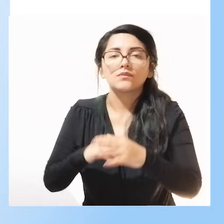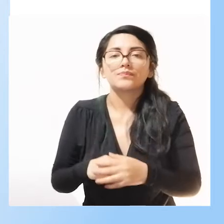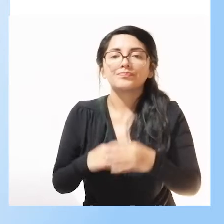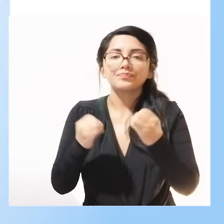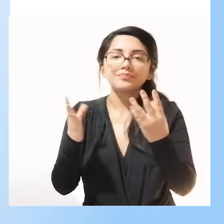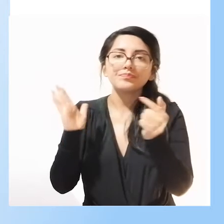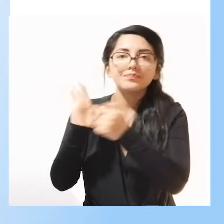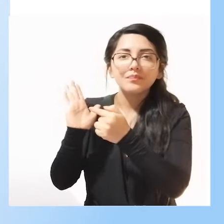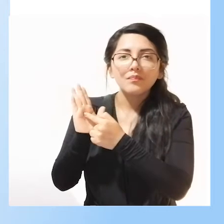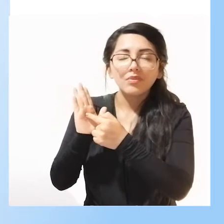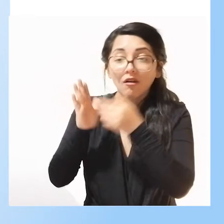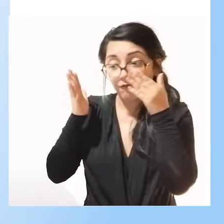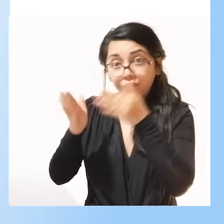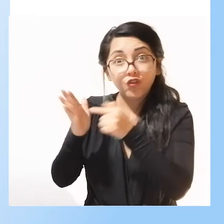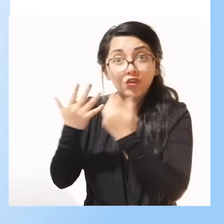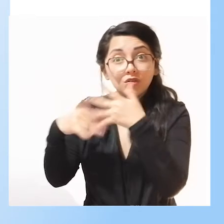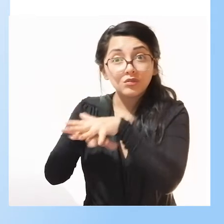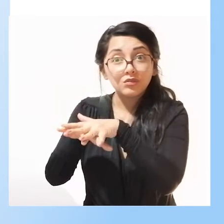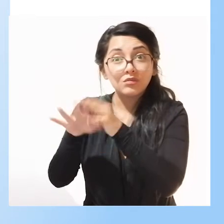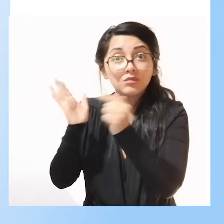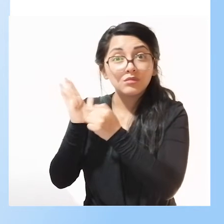Este enfoque inclusivo